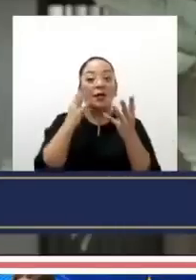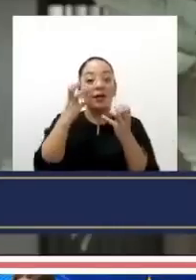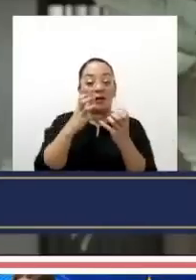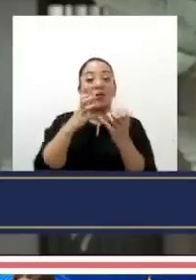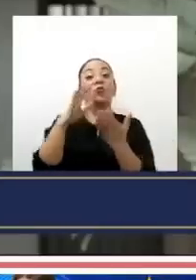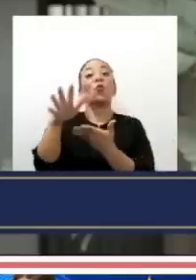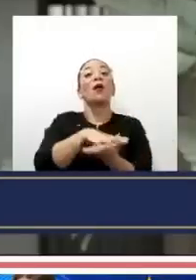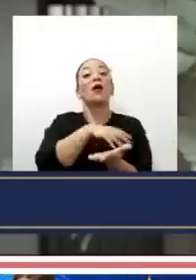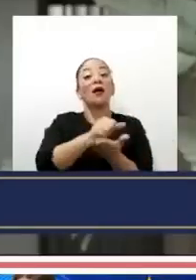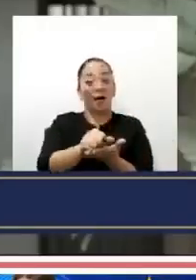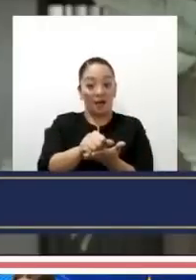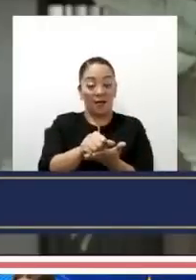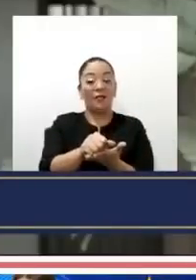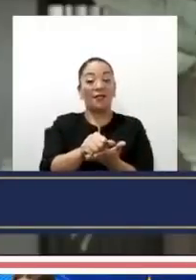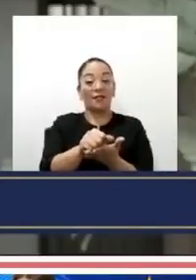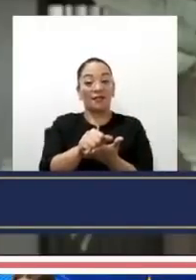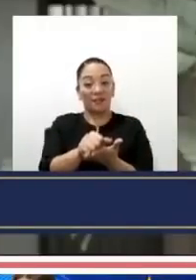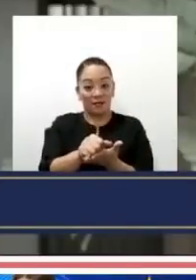ensuciar,